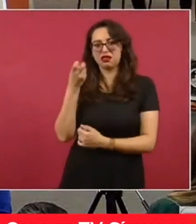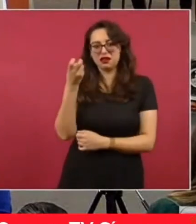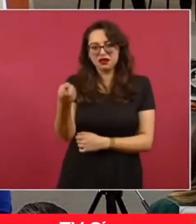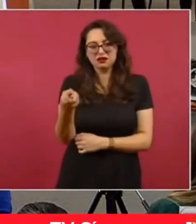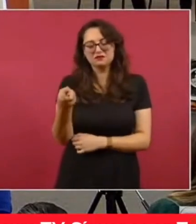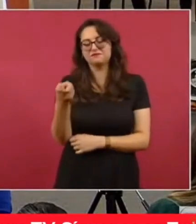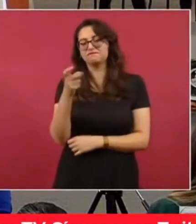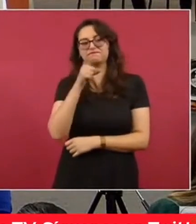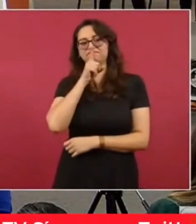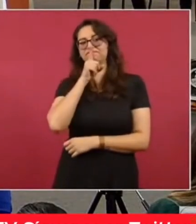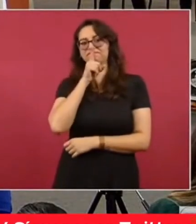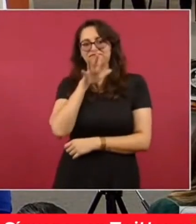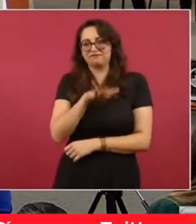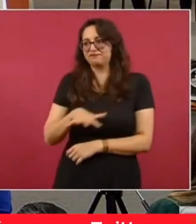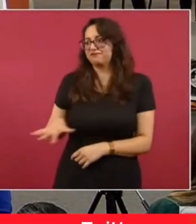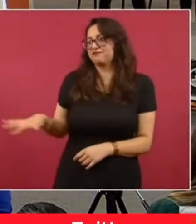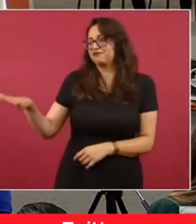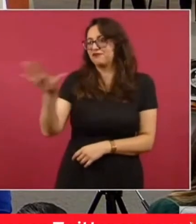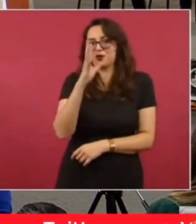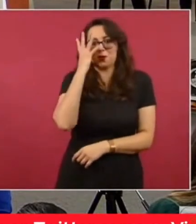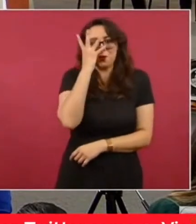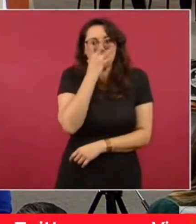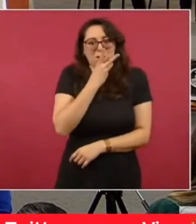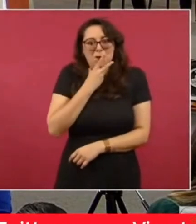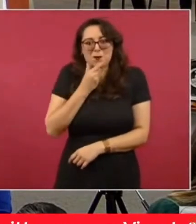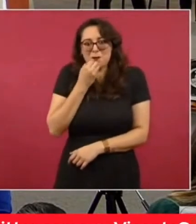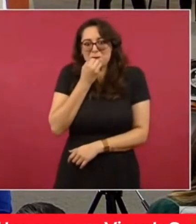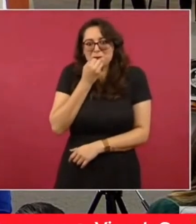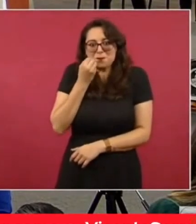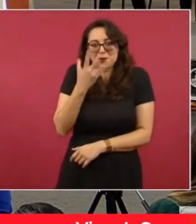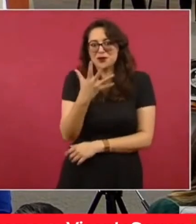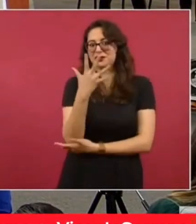es de las zonas más bellas de México y del mundo